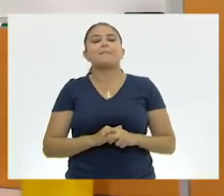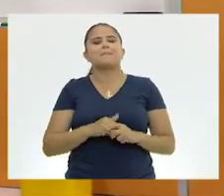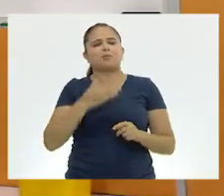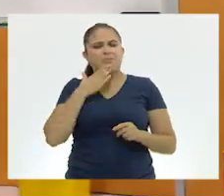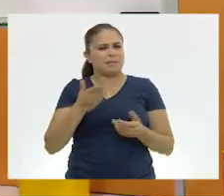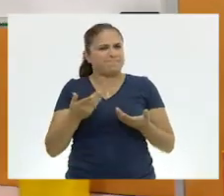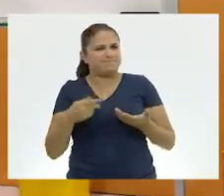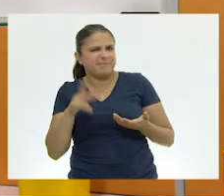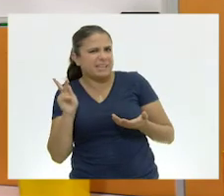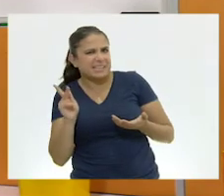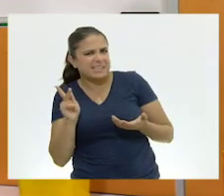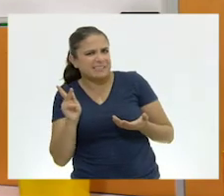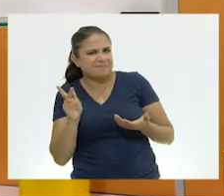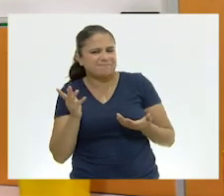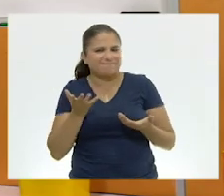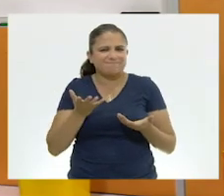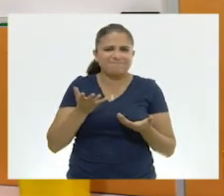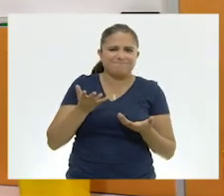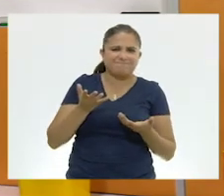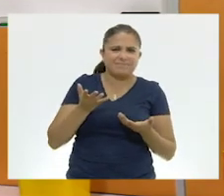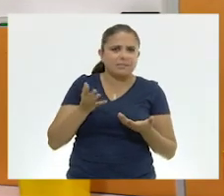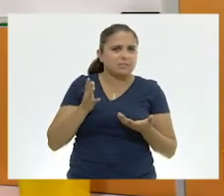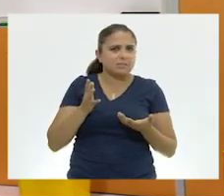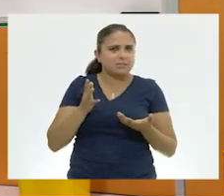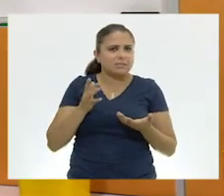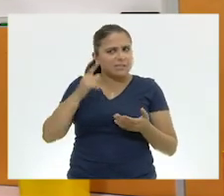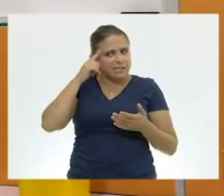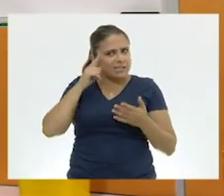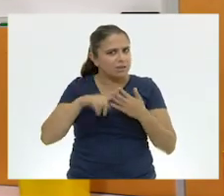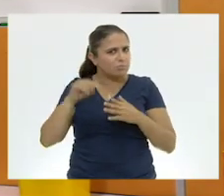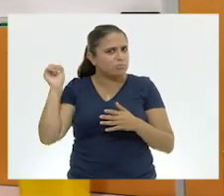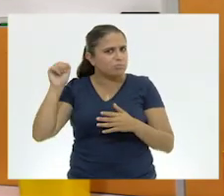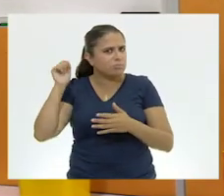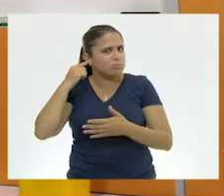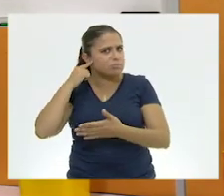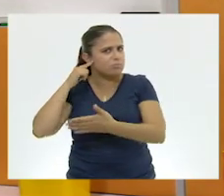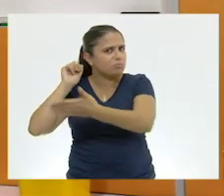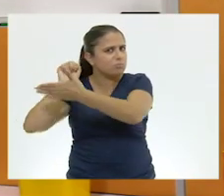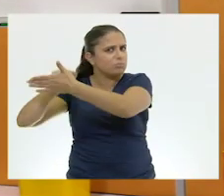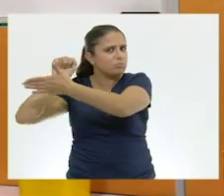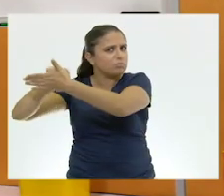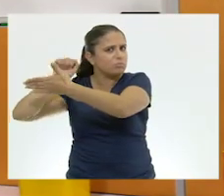pero... Déjame. Creo que alguien está tocando.